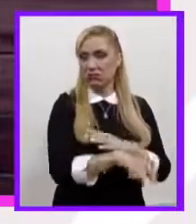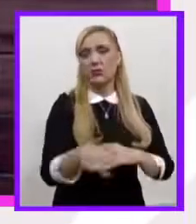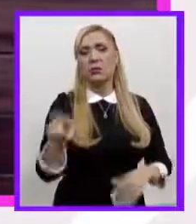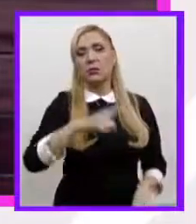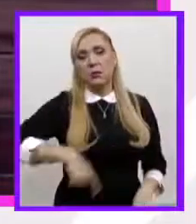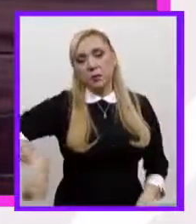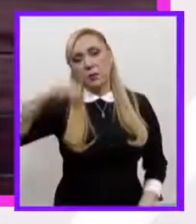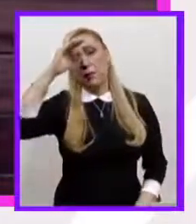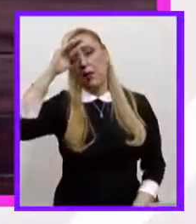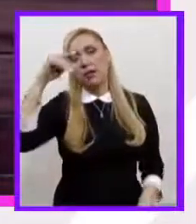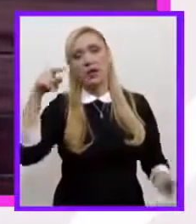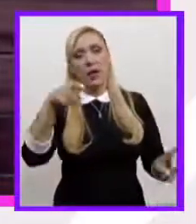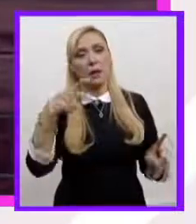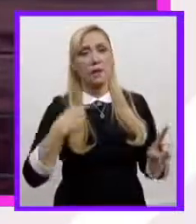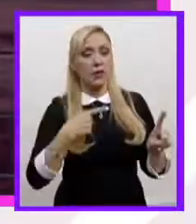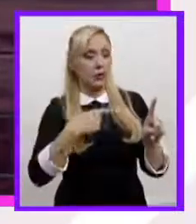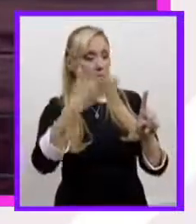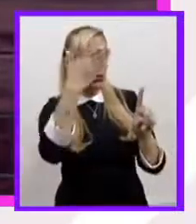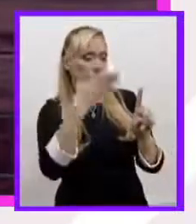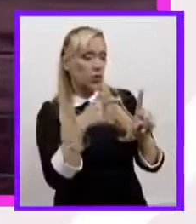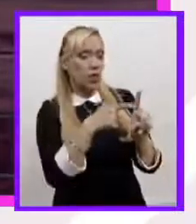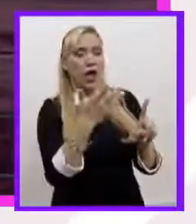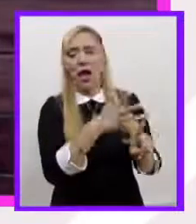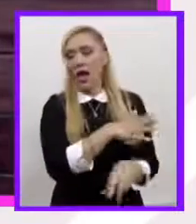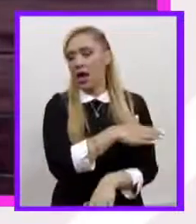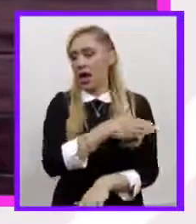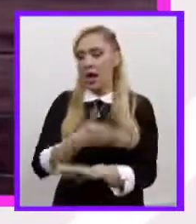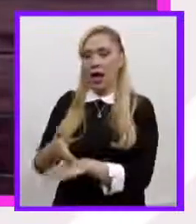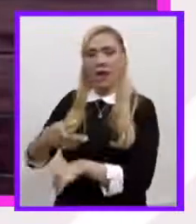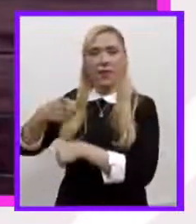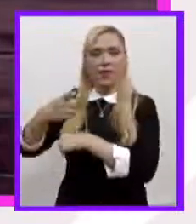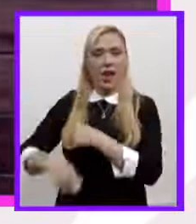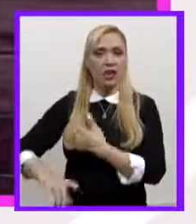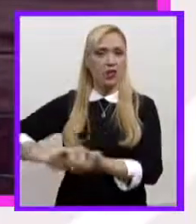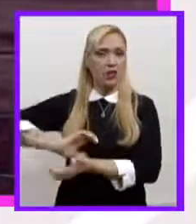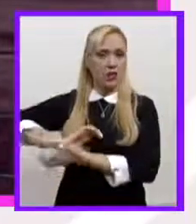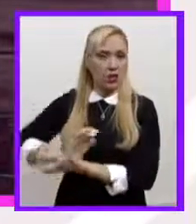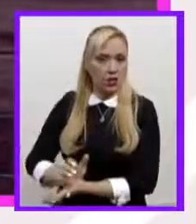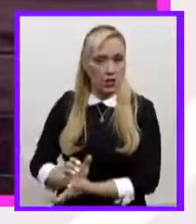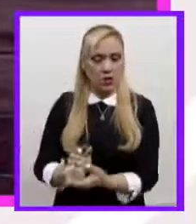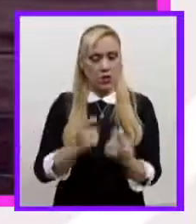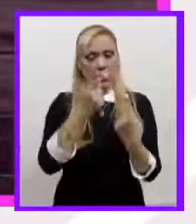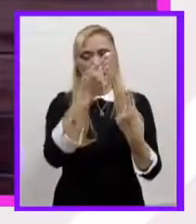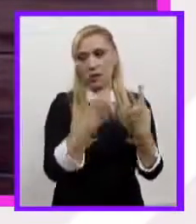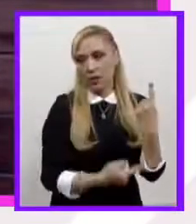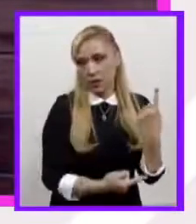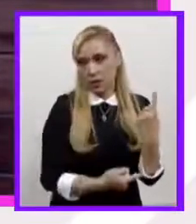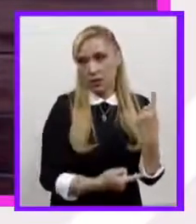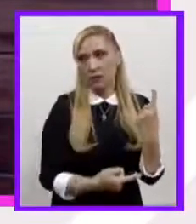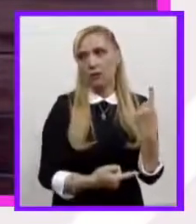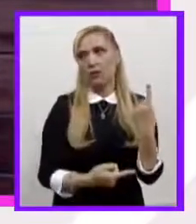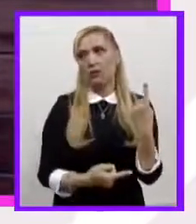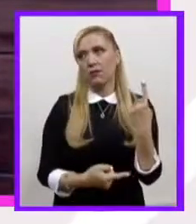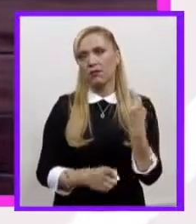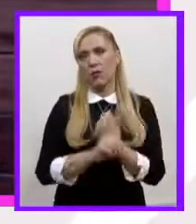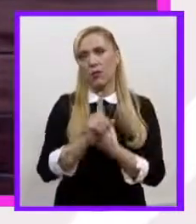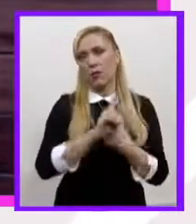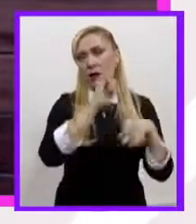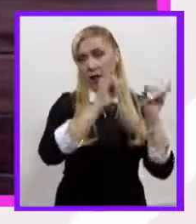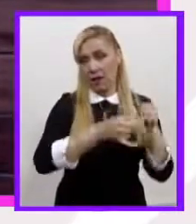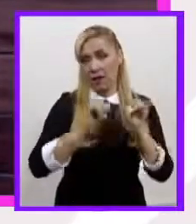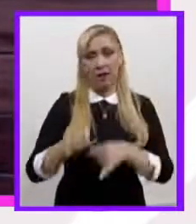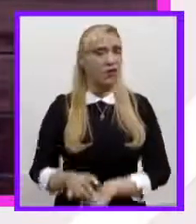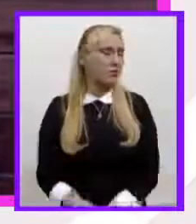pensar que es un sujeto el que daña a otro o el que discrimina a otro, un sujeto, y que es un problema individual. Es